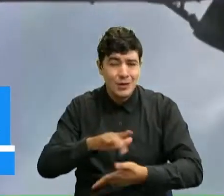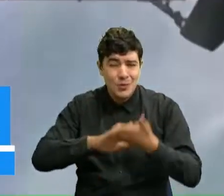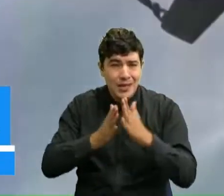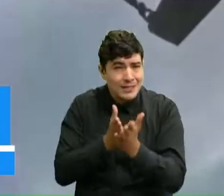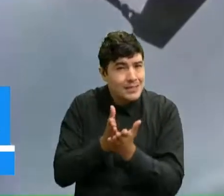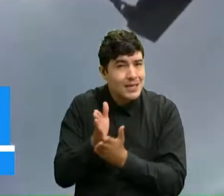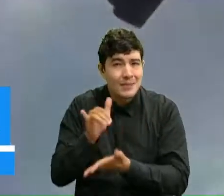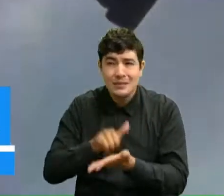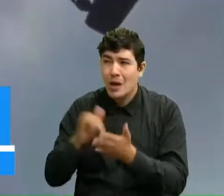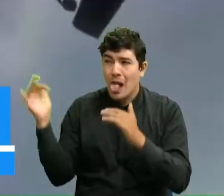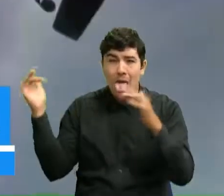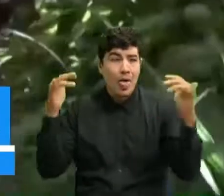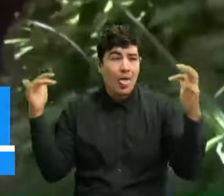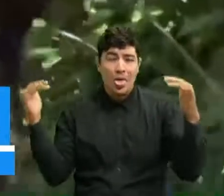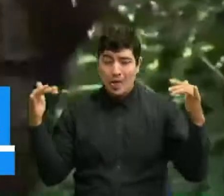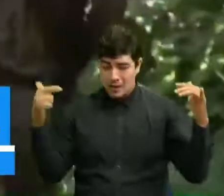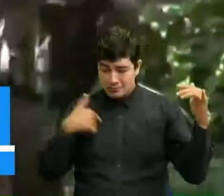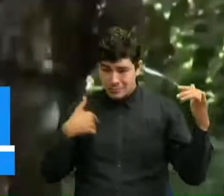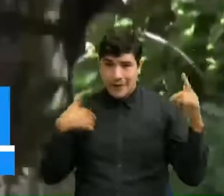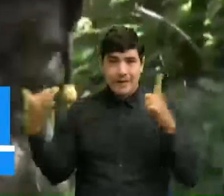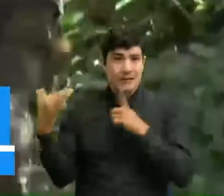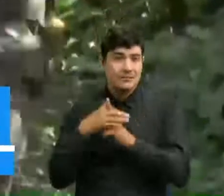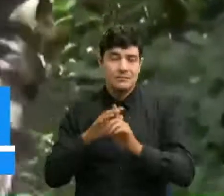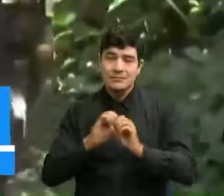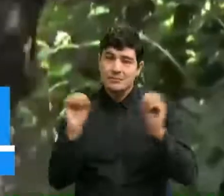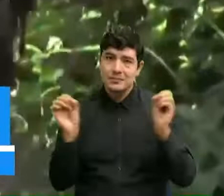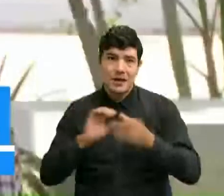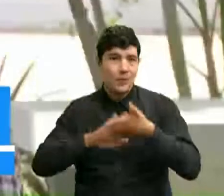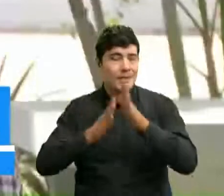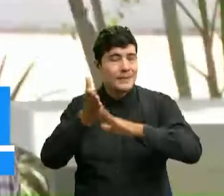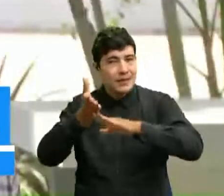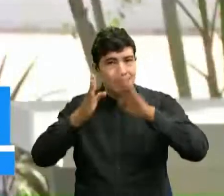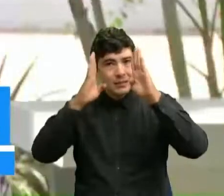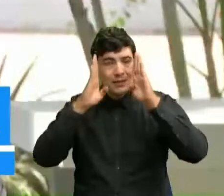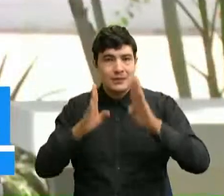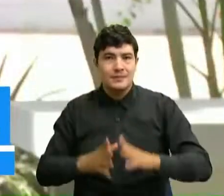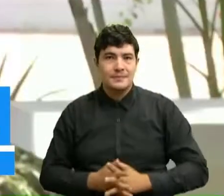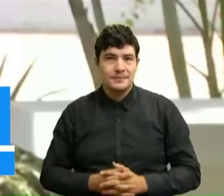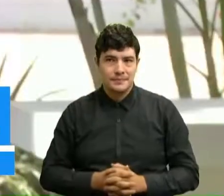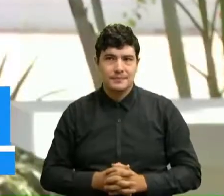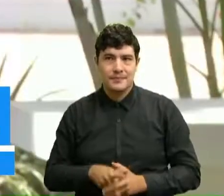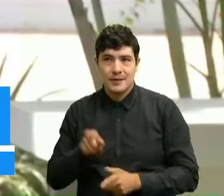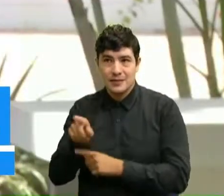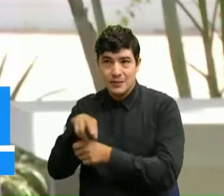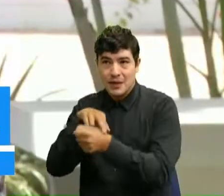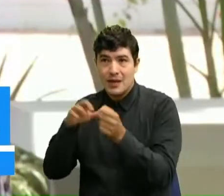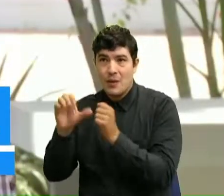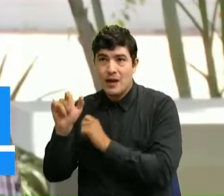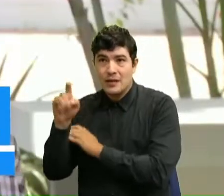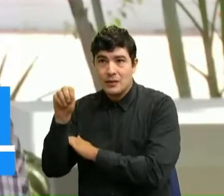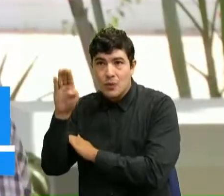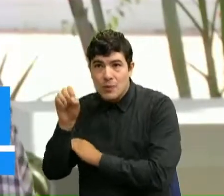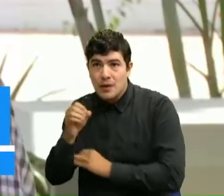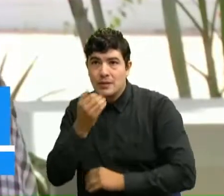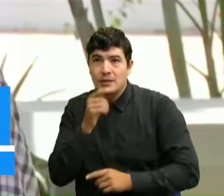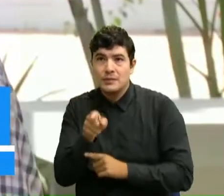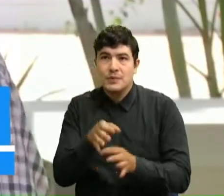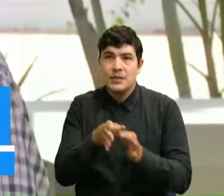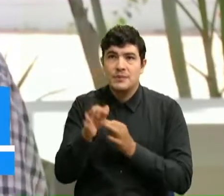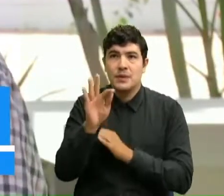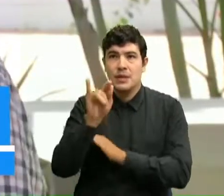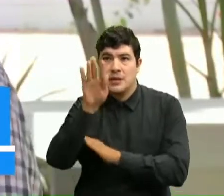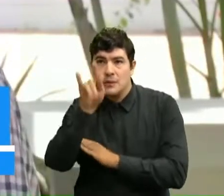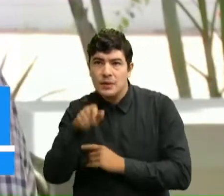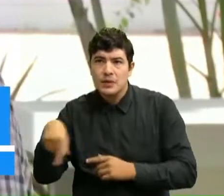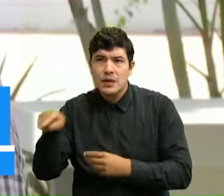bastante difícil en esta área rural de Cúcuta, pero también en algunos municipios del Catatumbo, como el caso de Tibú, donde la violencia